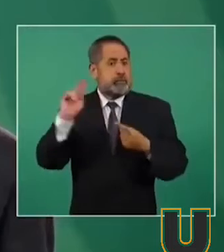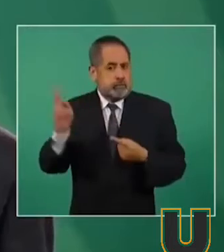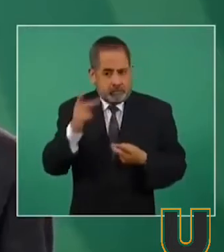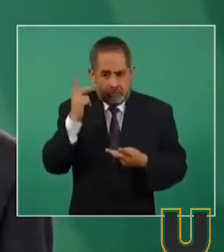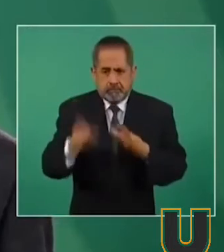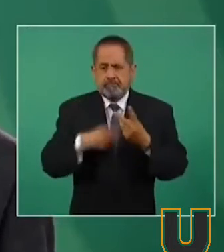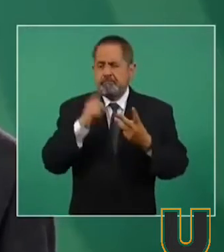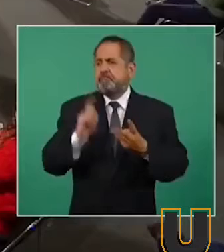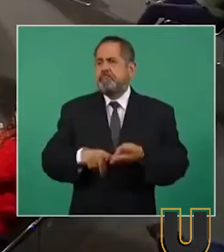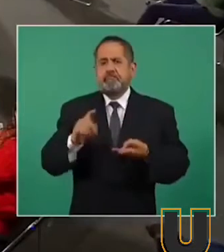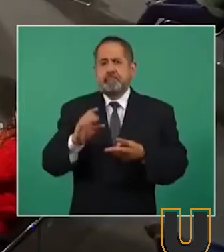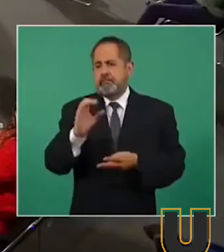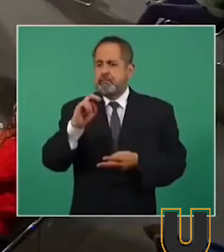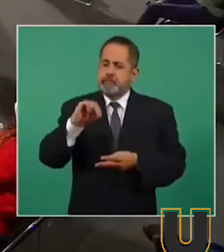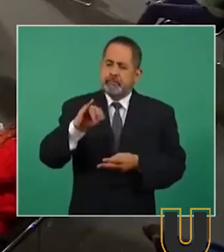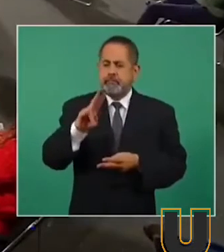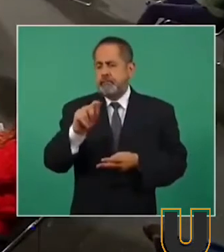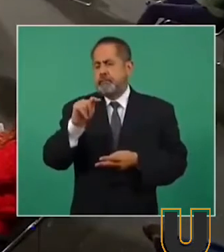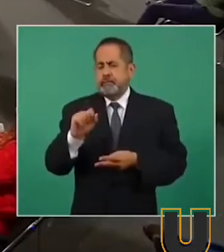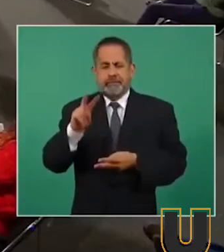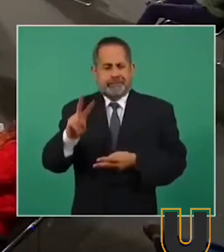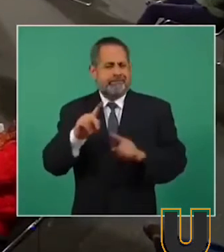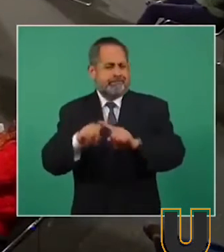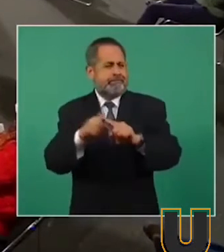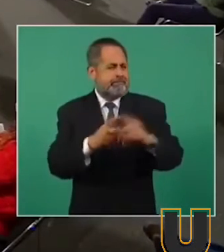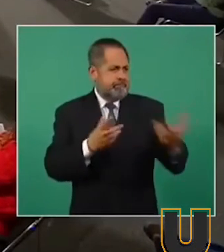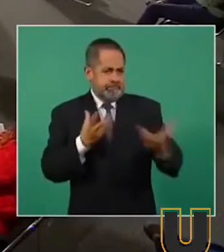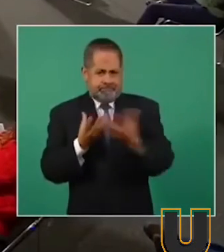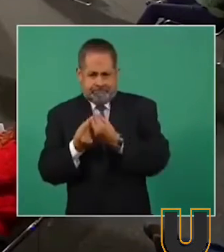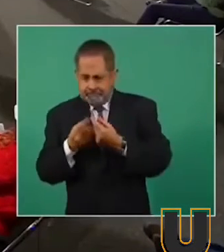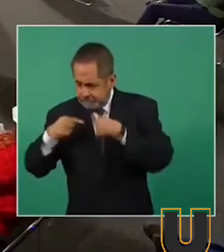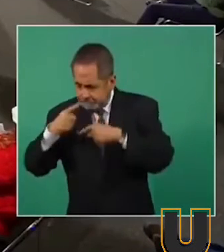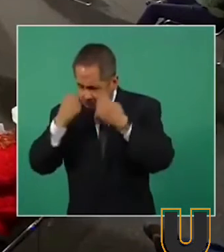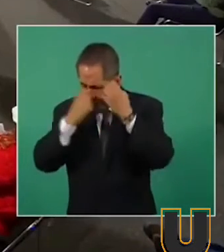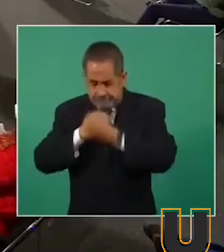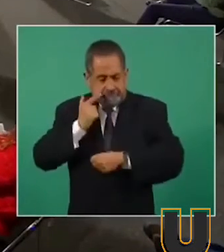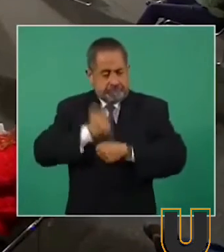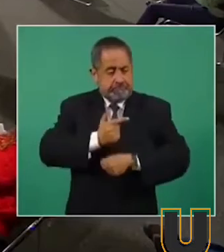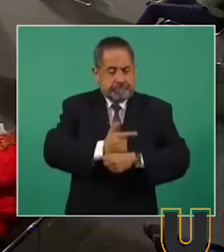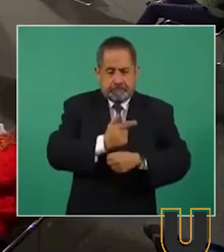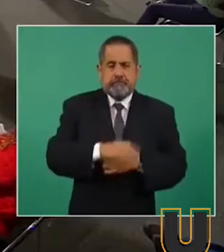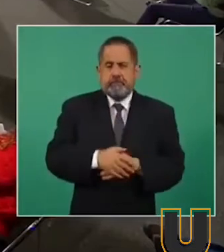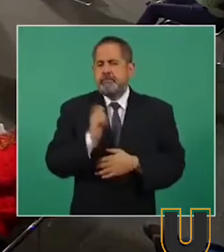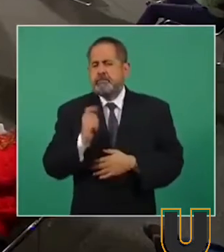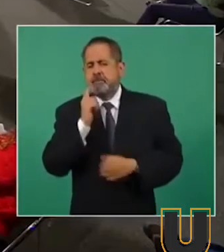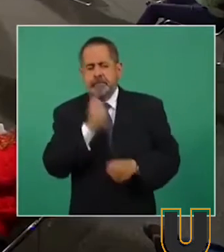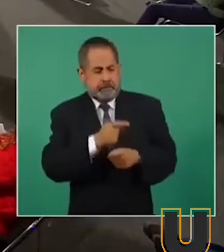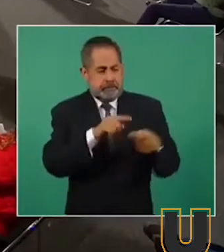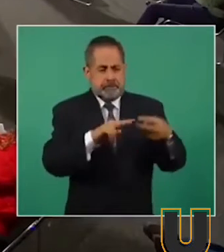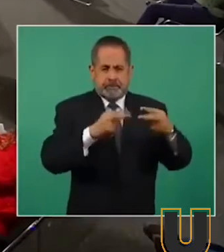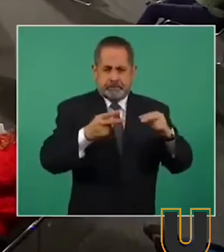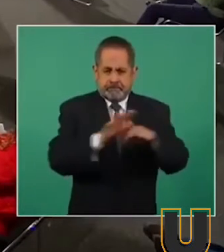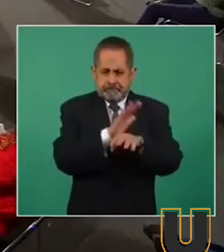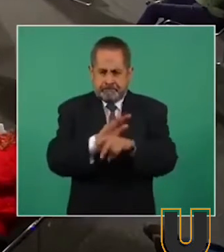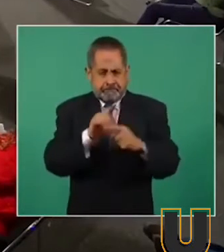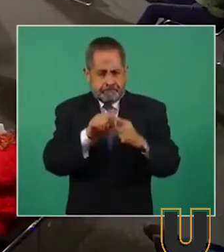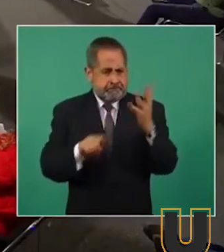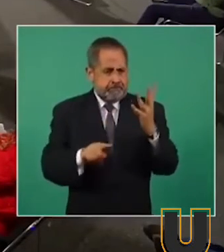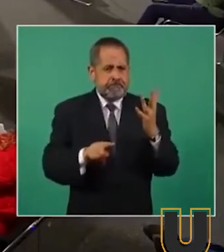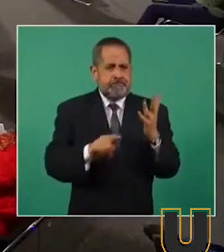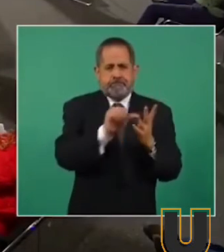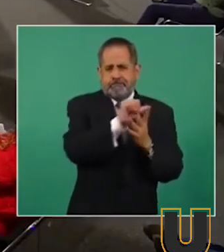Politécnico, del CIMVESTAF, etcétera. Respecto a las variantes que en el momento hemos identificado en México, hemos identificado casi todas las letras